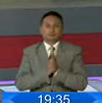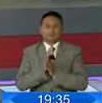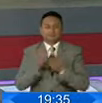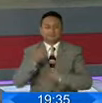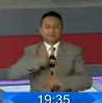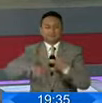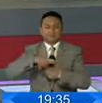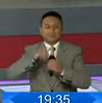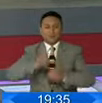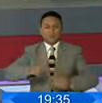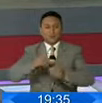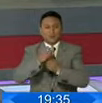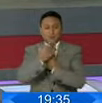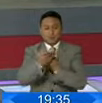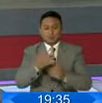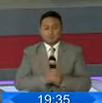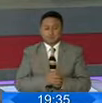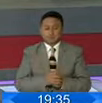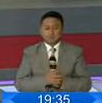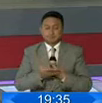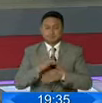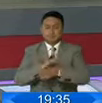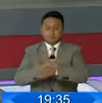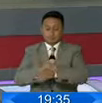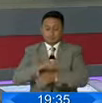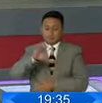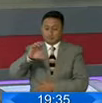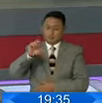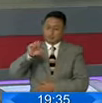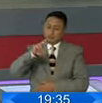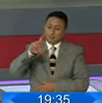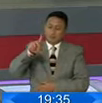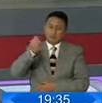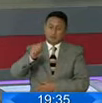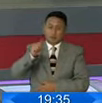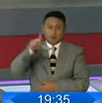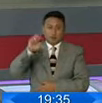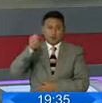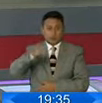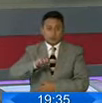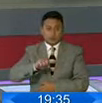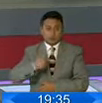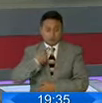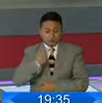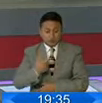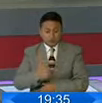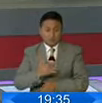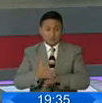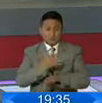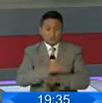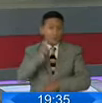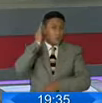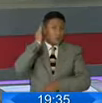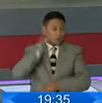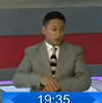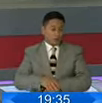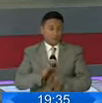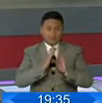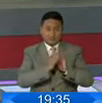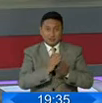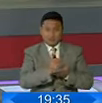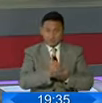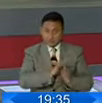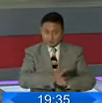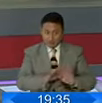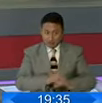De regreso con más información, amigos televidentes. El doctor Carlos López, acusado en el caso Masoyer de negar la atención médica, explicó su versión de los hechos.